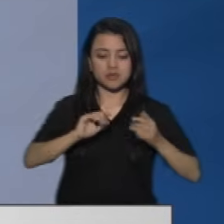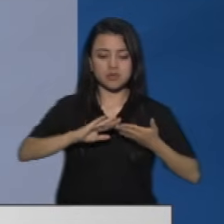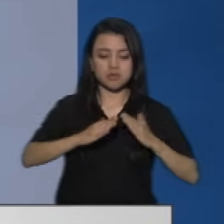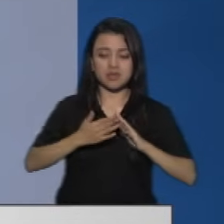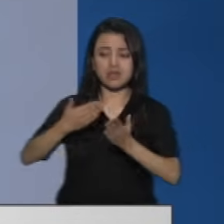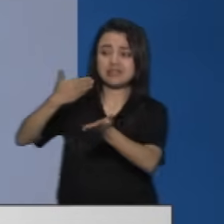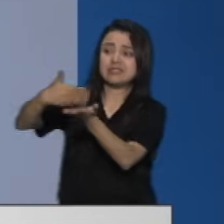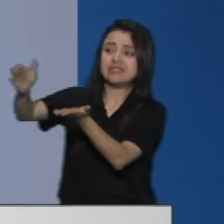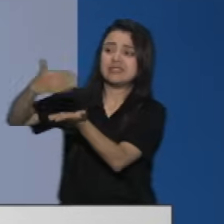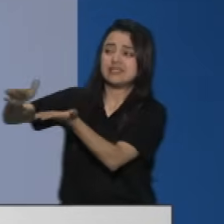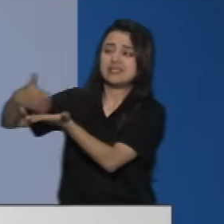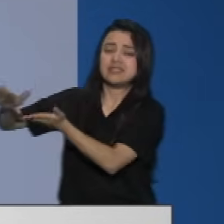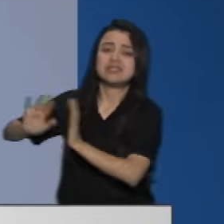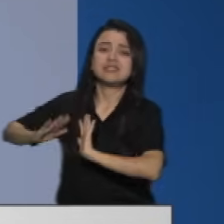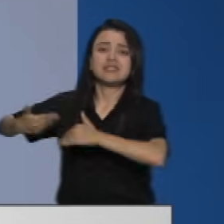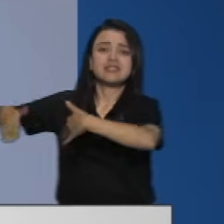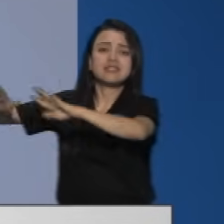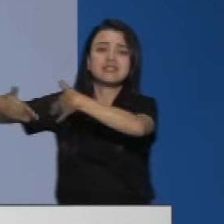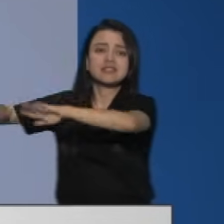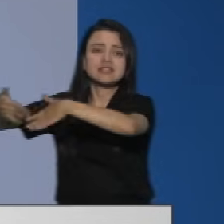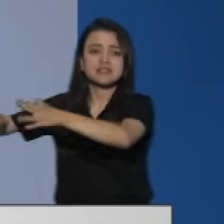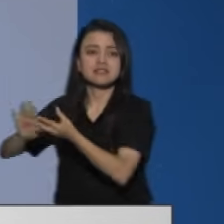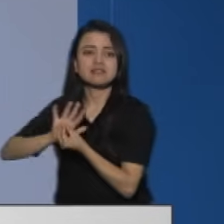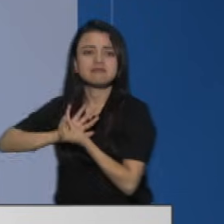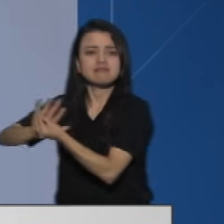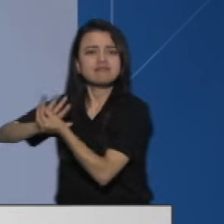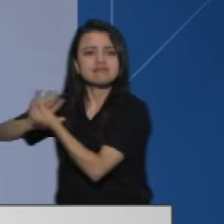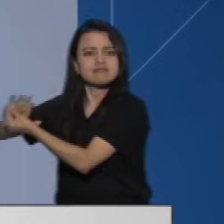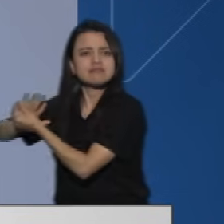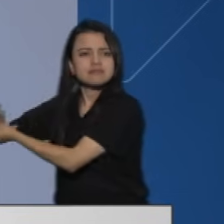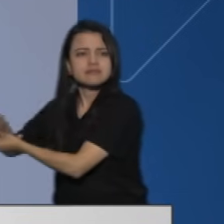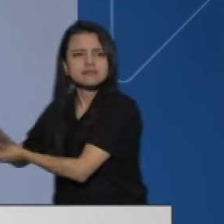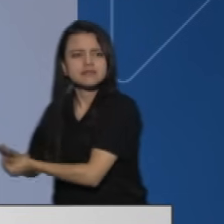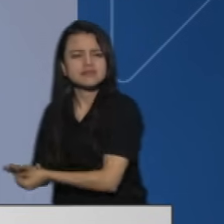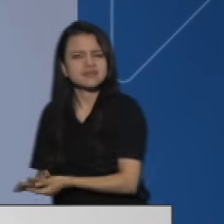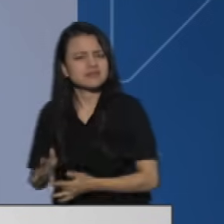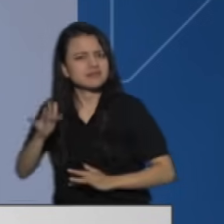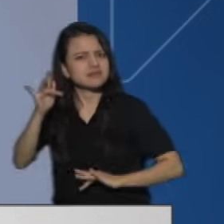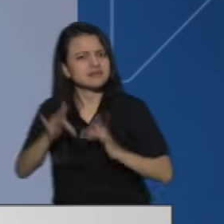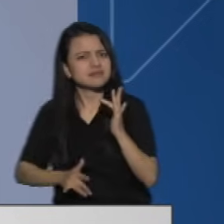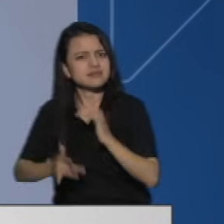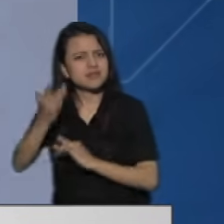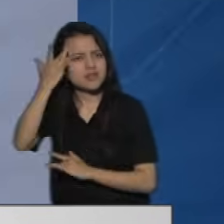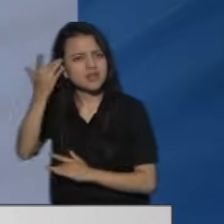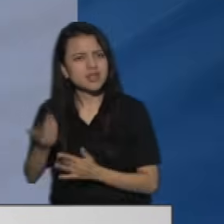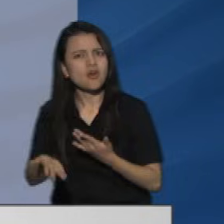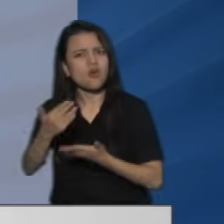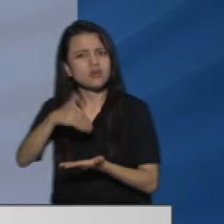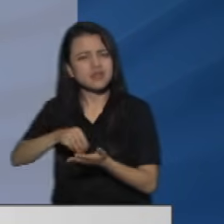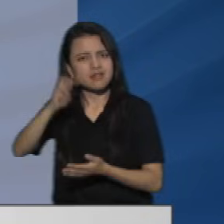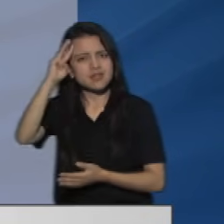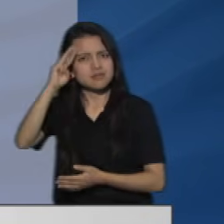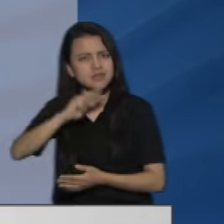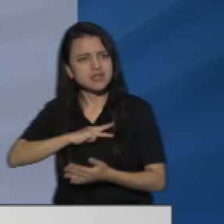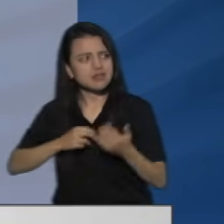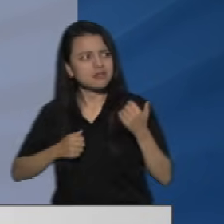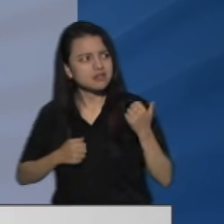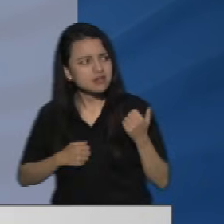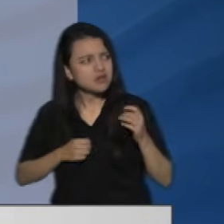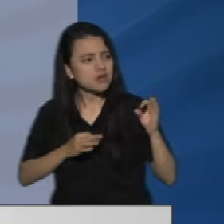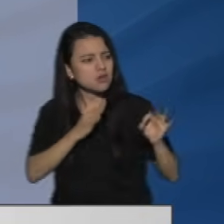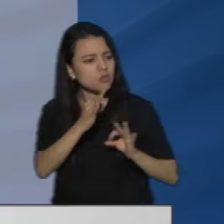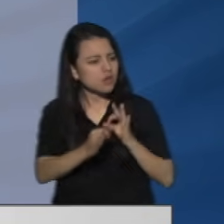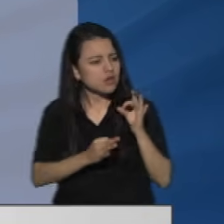hablamos con el secretario de seguridad del departamento de Antioquia, dijo que esto es inaceptable. Nuevamente cuestionaron los acercamientos,